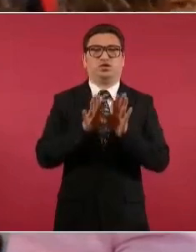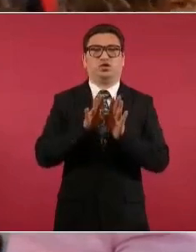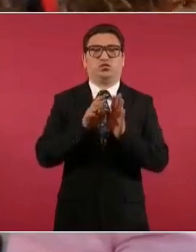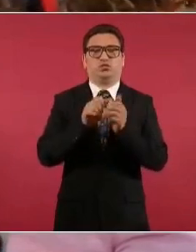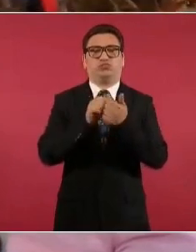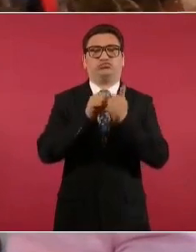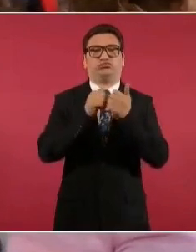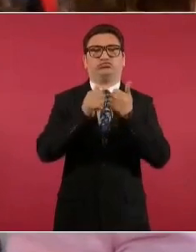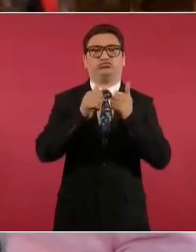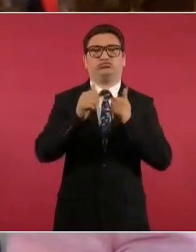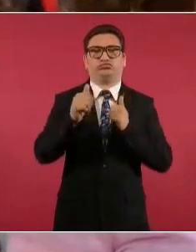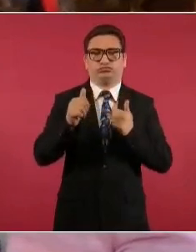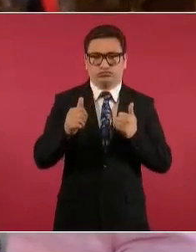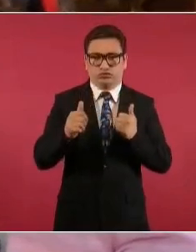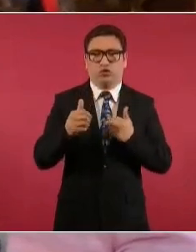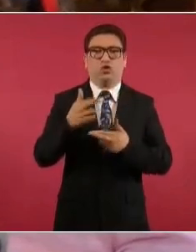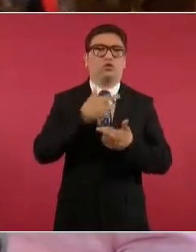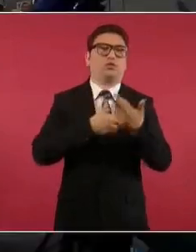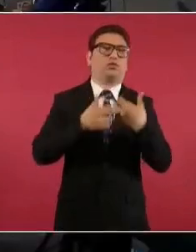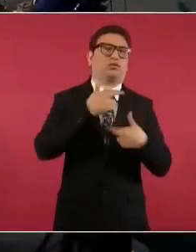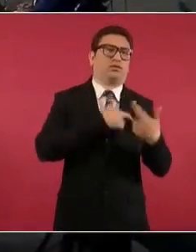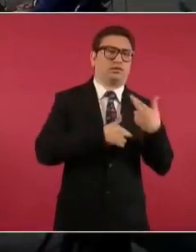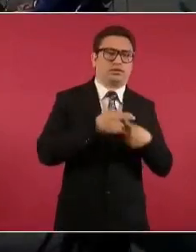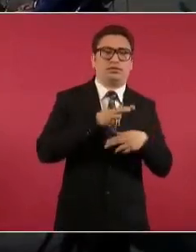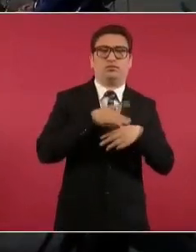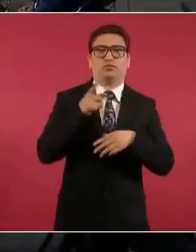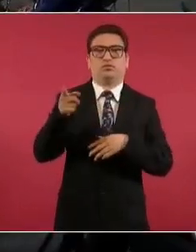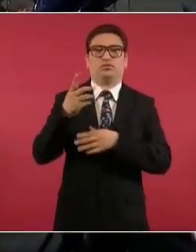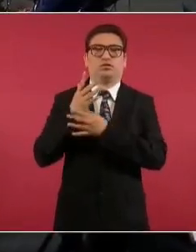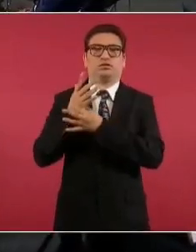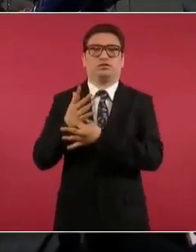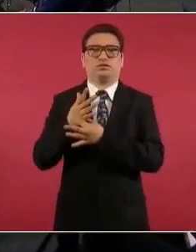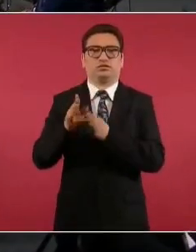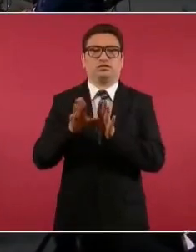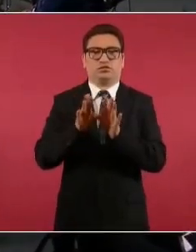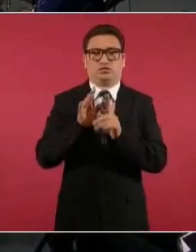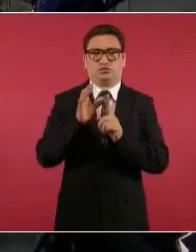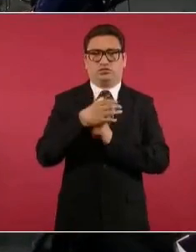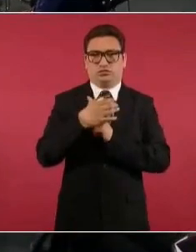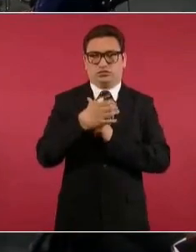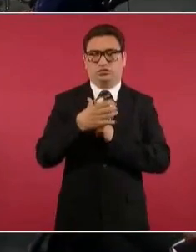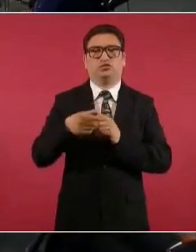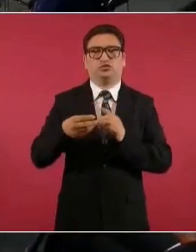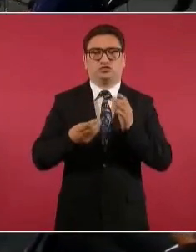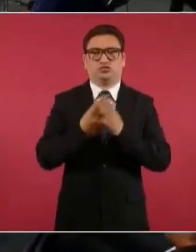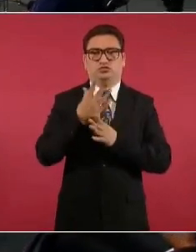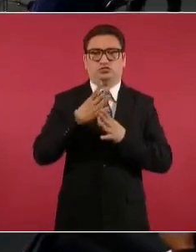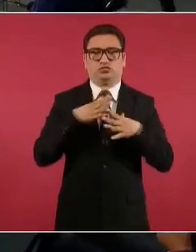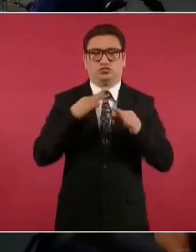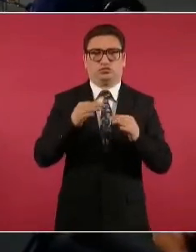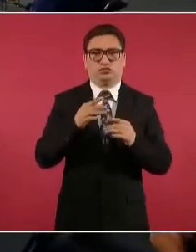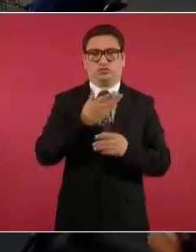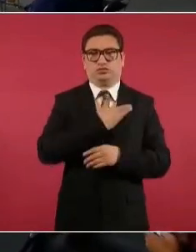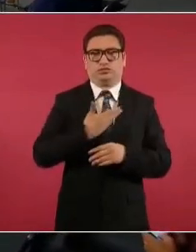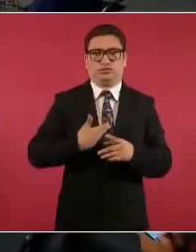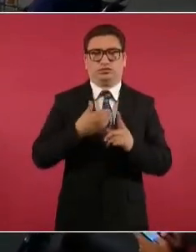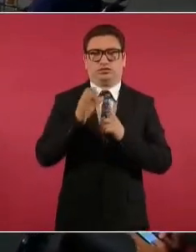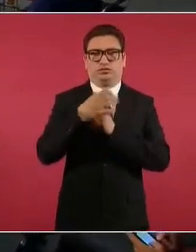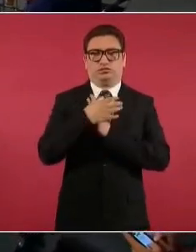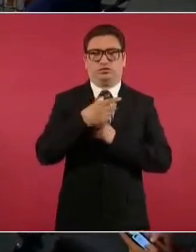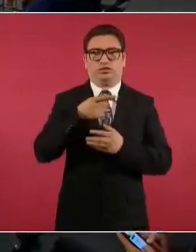regresión en el caso. Él señalaba, esta comisión que se creó, que creó el